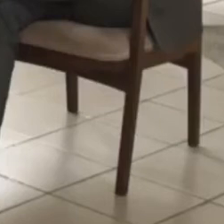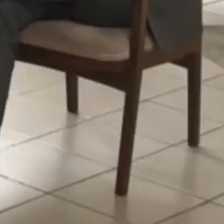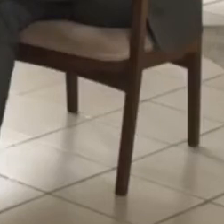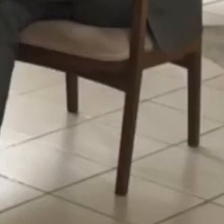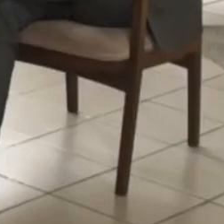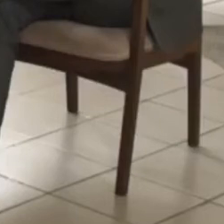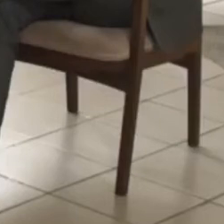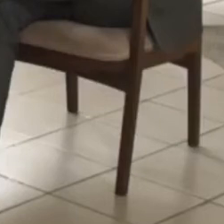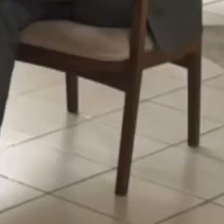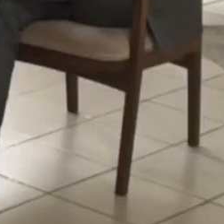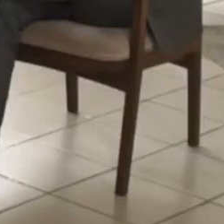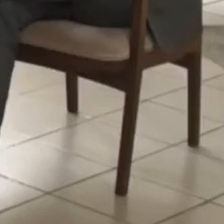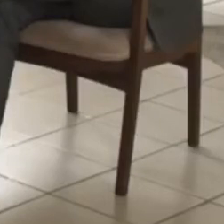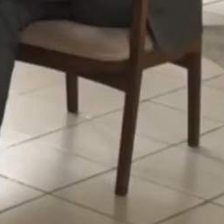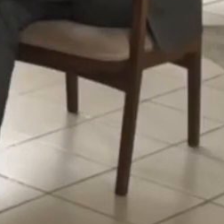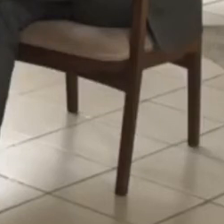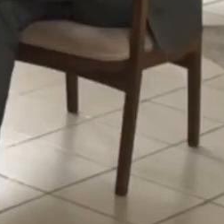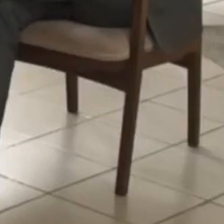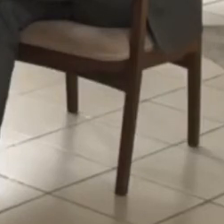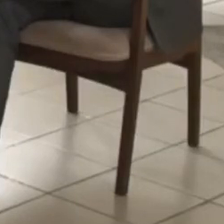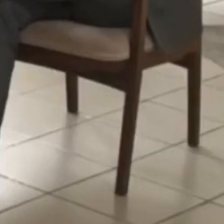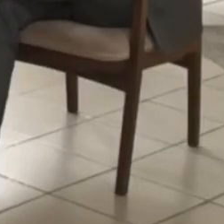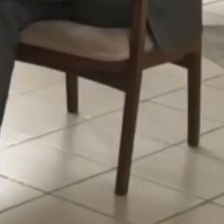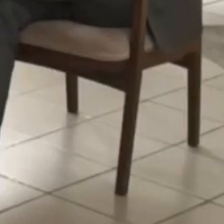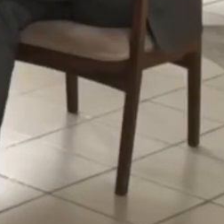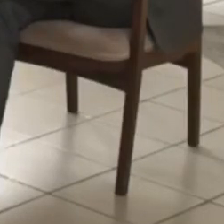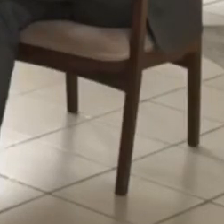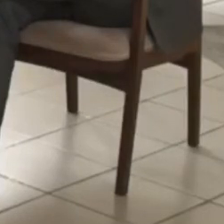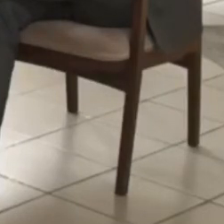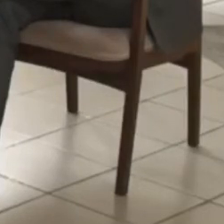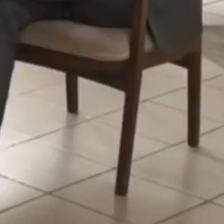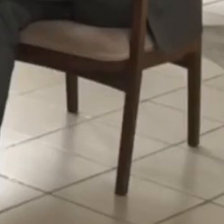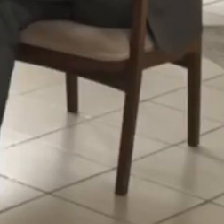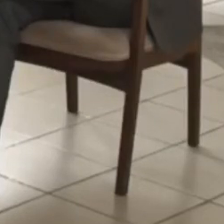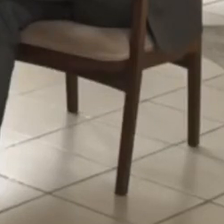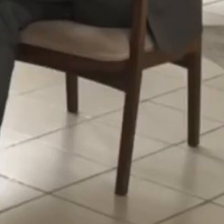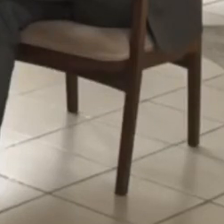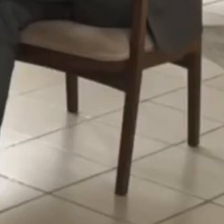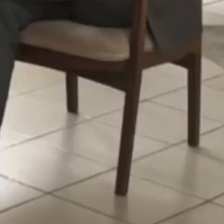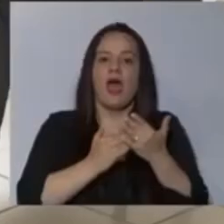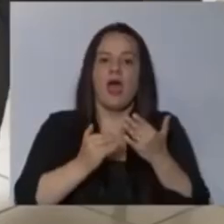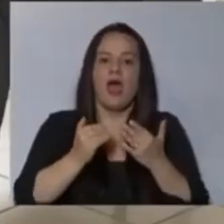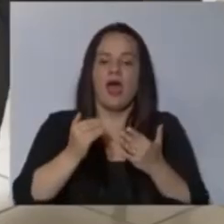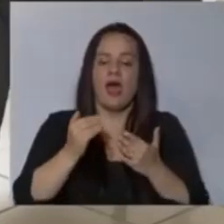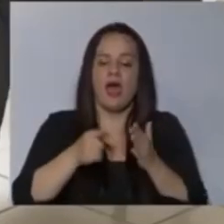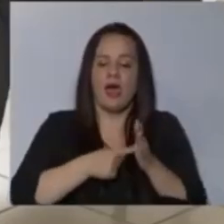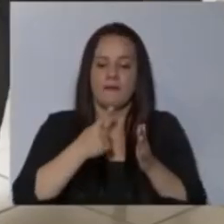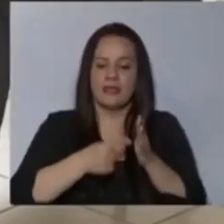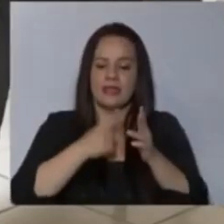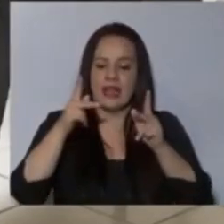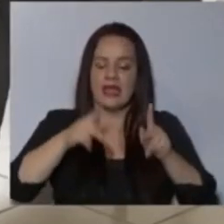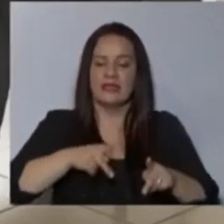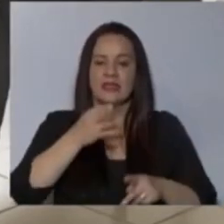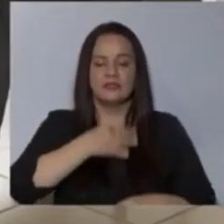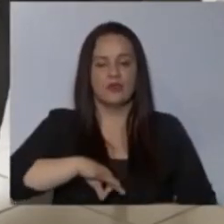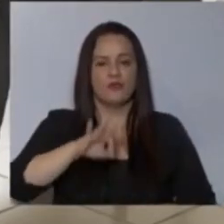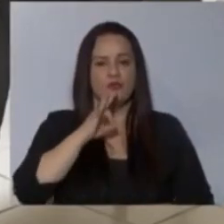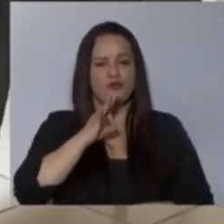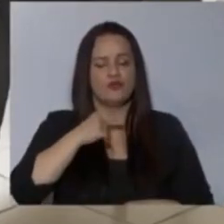en la capacidad de poder venir acá a hacer algo. A veces la gente se frustra cuando ya uno llega